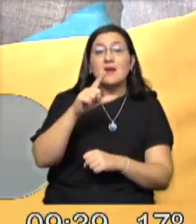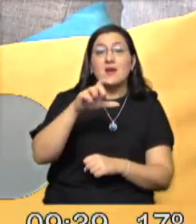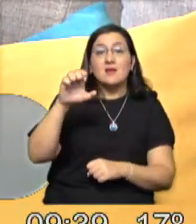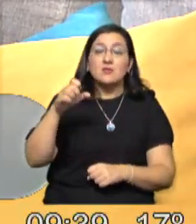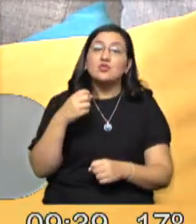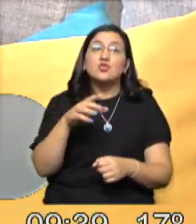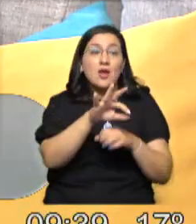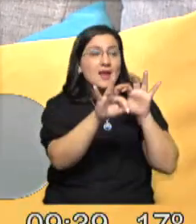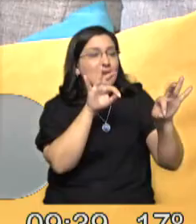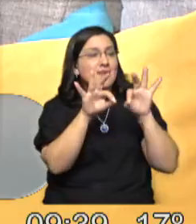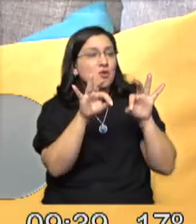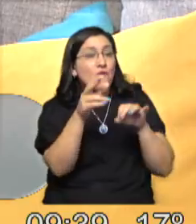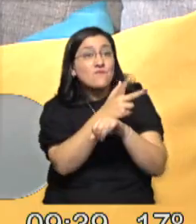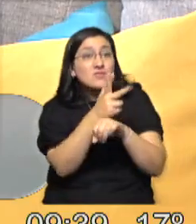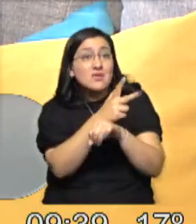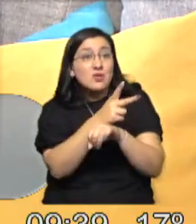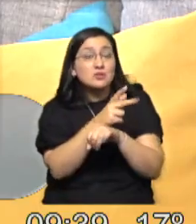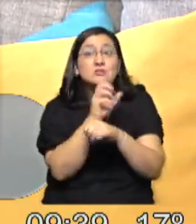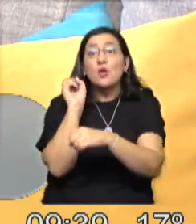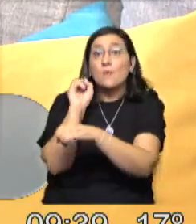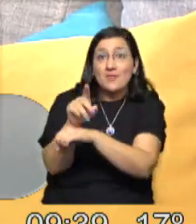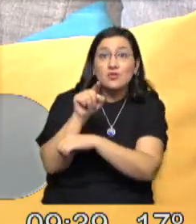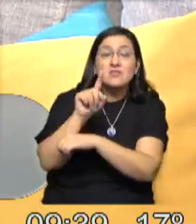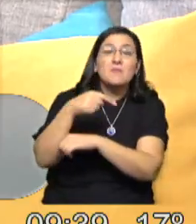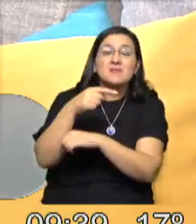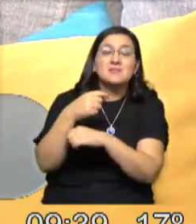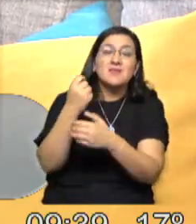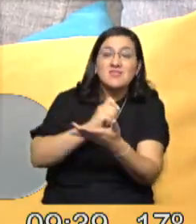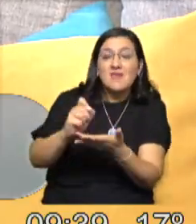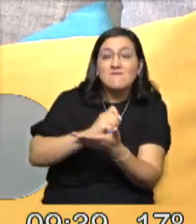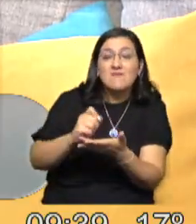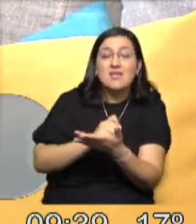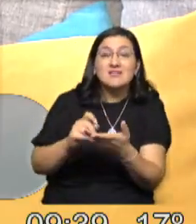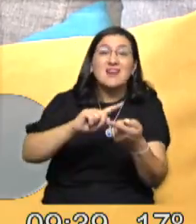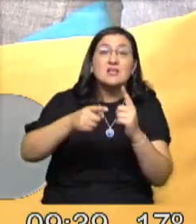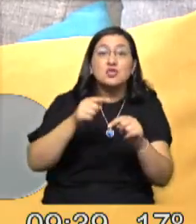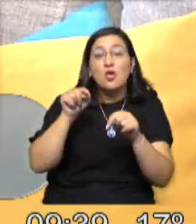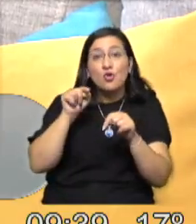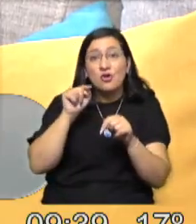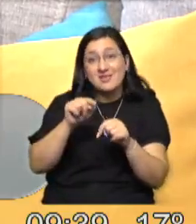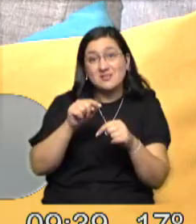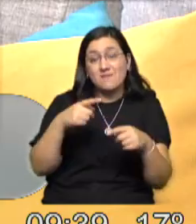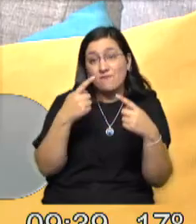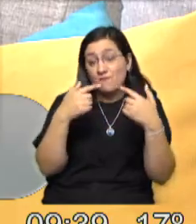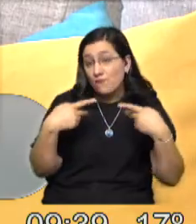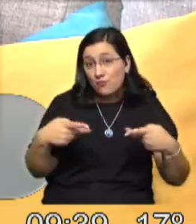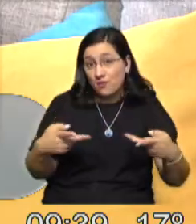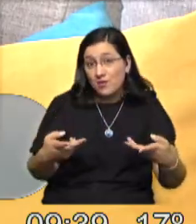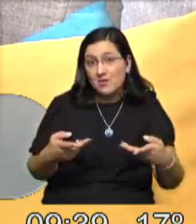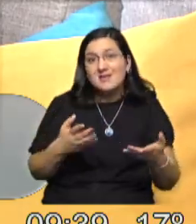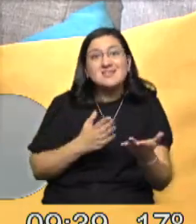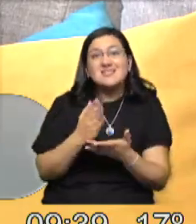se los mando, hacen ejercicios en base a eso. Entonces, también, todo el tiempo, que sea algo que les interese y que les sirva, ¿no? Siempre el idioma tiene